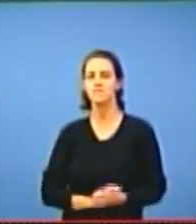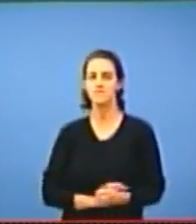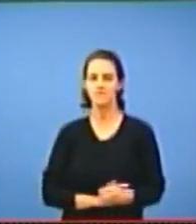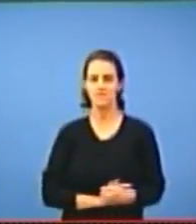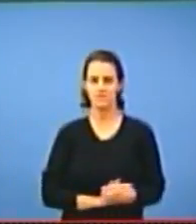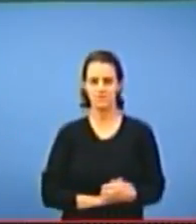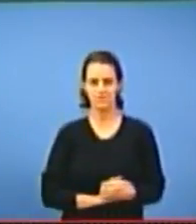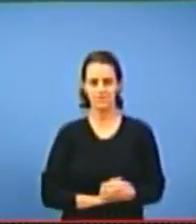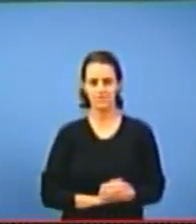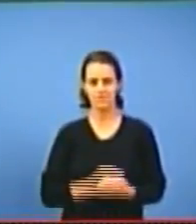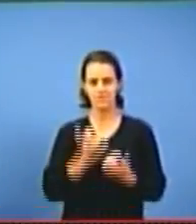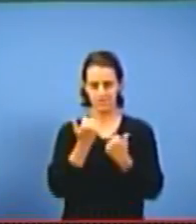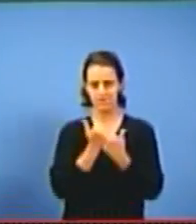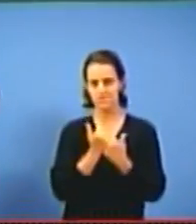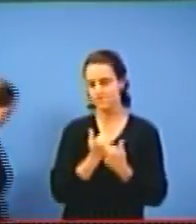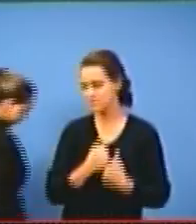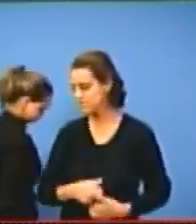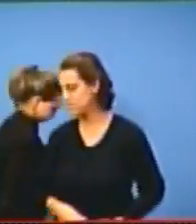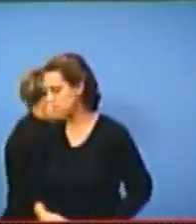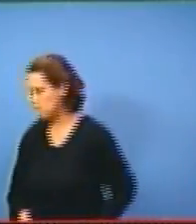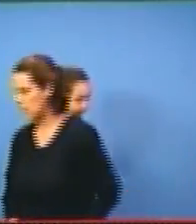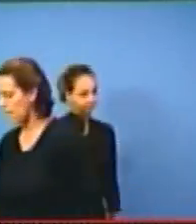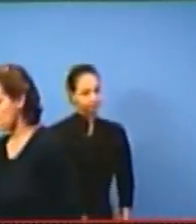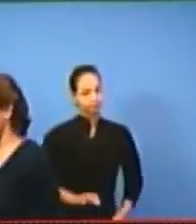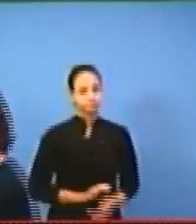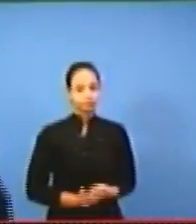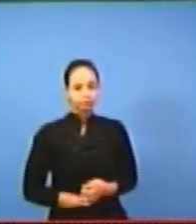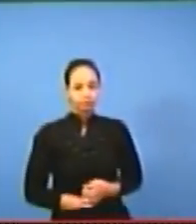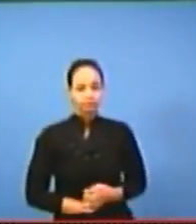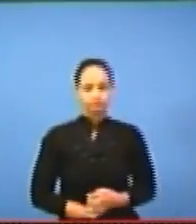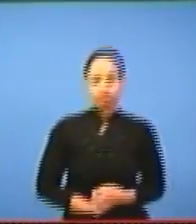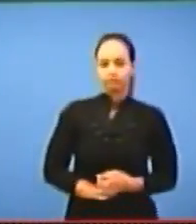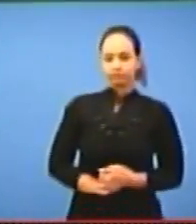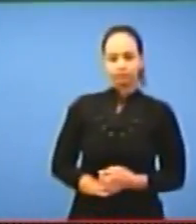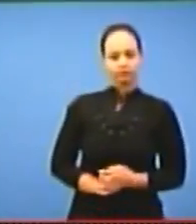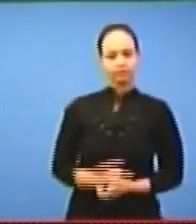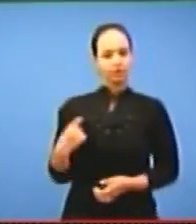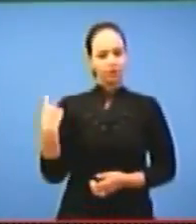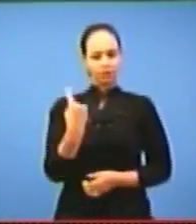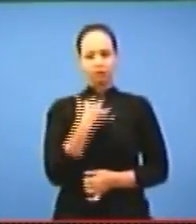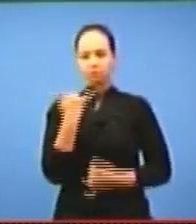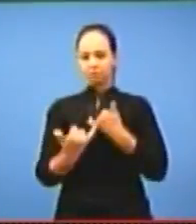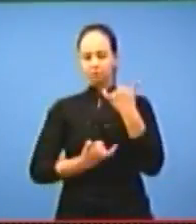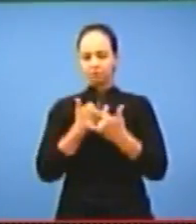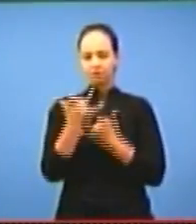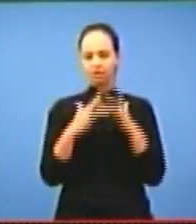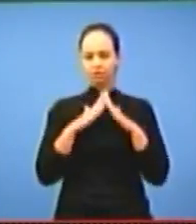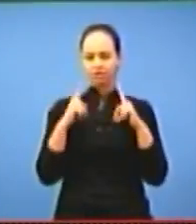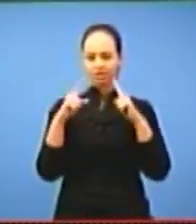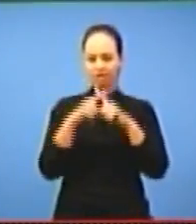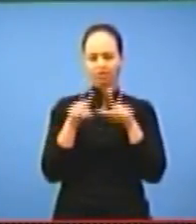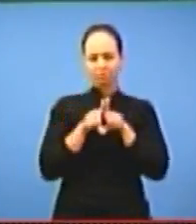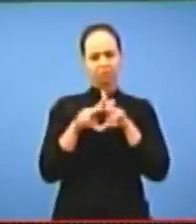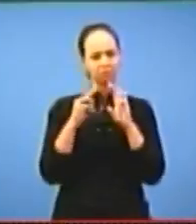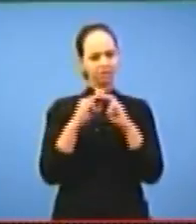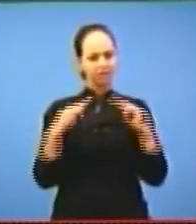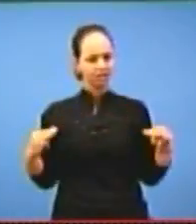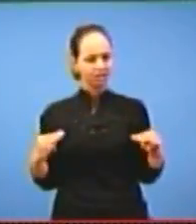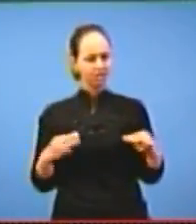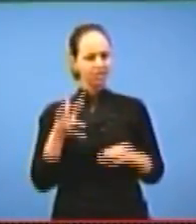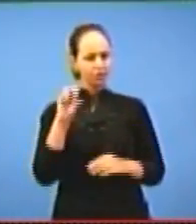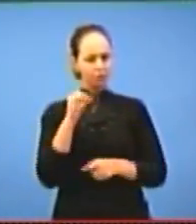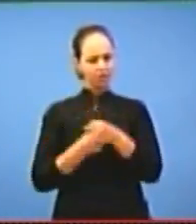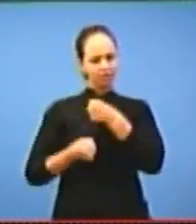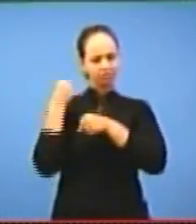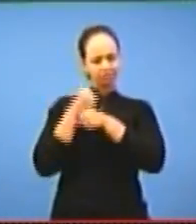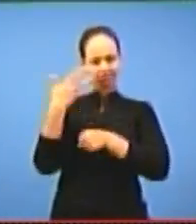afuera. No estamos jugando iglesia ni a Manaim. Tenemos una obligación. Hace 50 años aquí, el Señor nos levantó. No fue